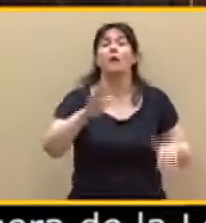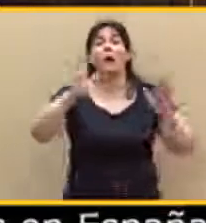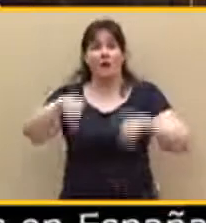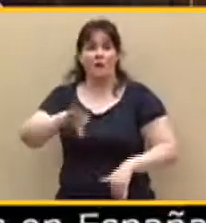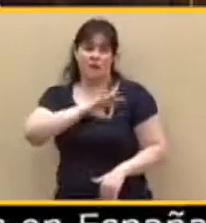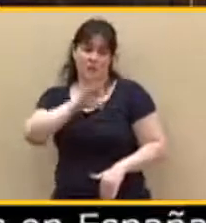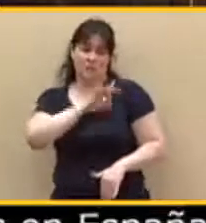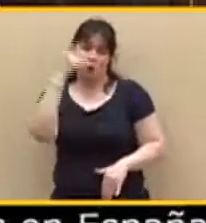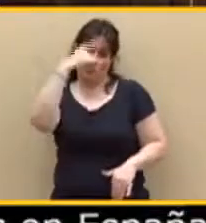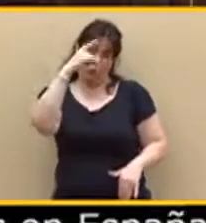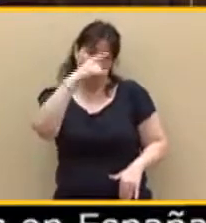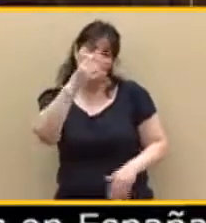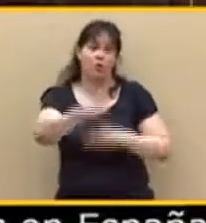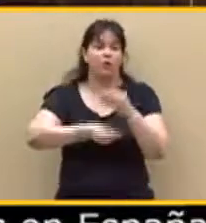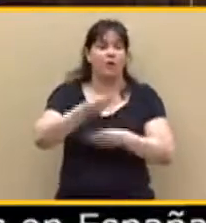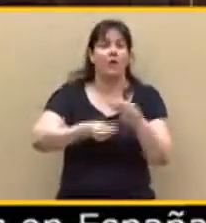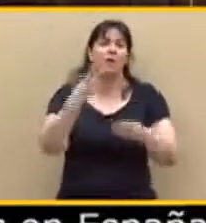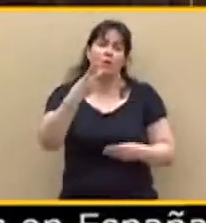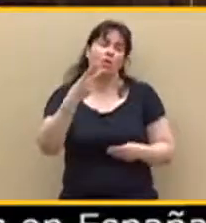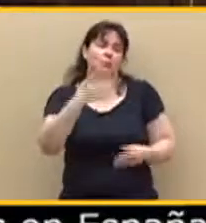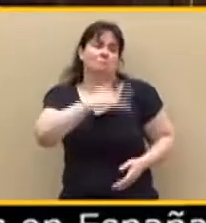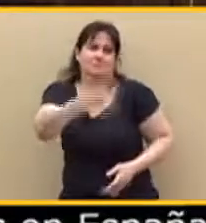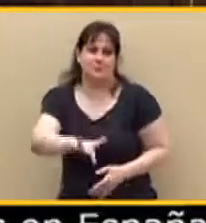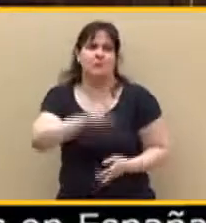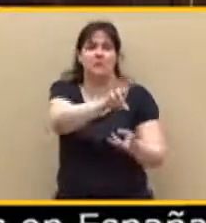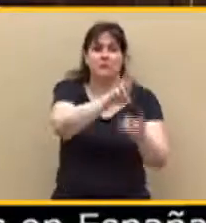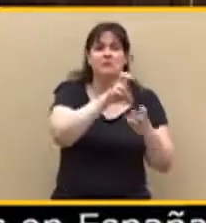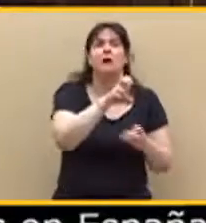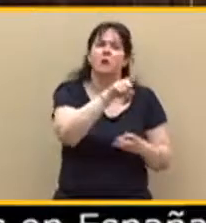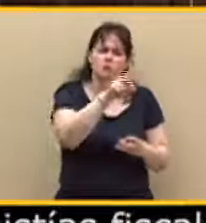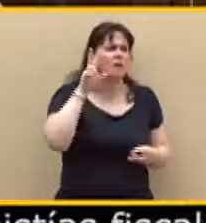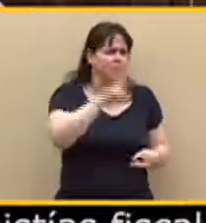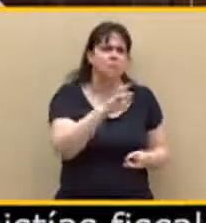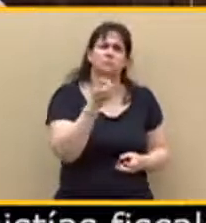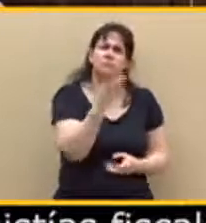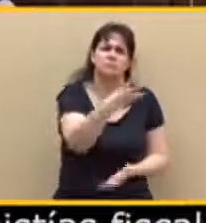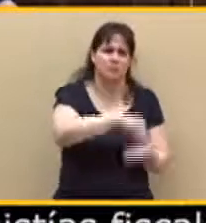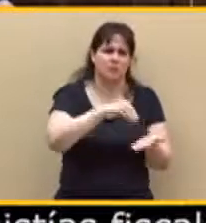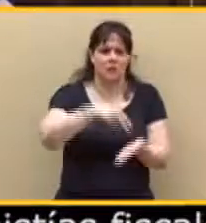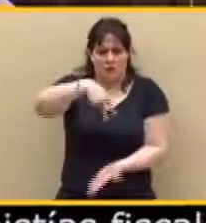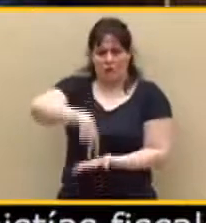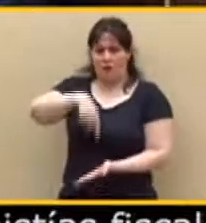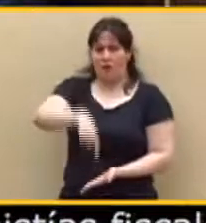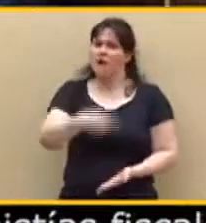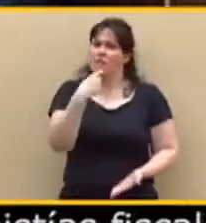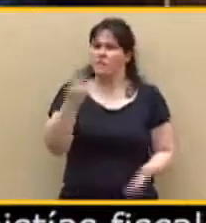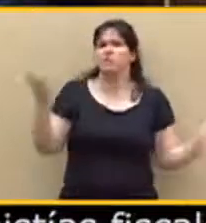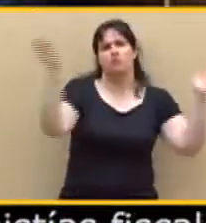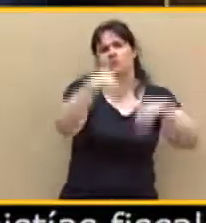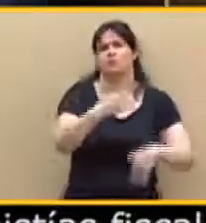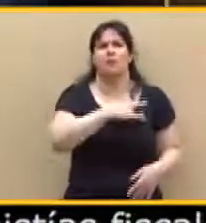a hacer 2 amnistías fiscales, aunque le hemos visto a usted muchas veces en esta tribuna decir que no existió una amnistía fiscal,